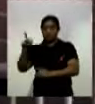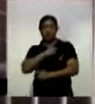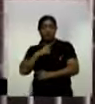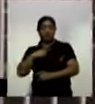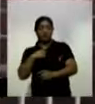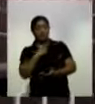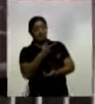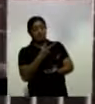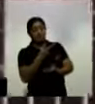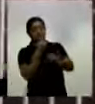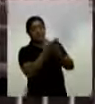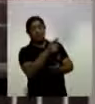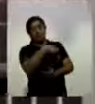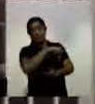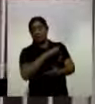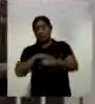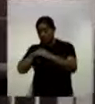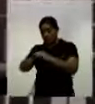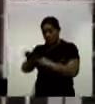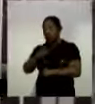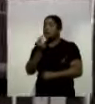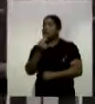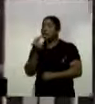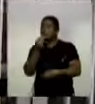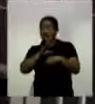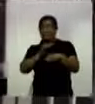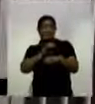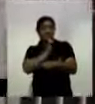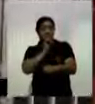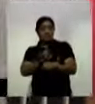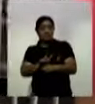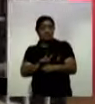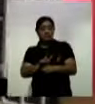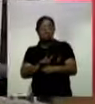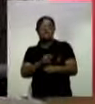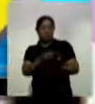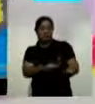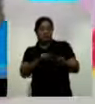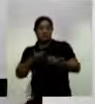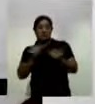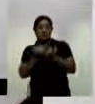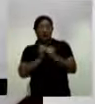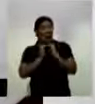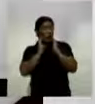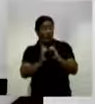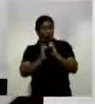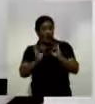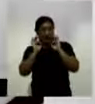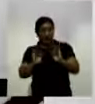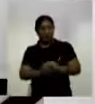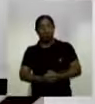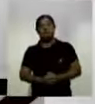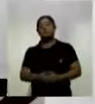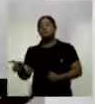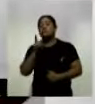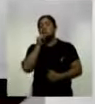el permiso correspondiente y contar con un dictamen de protección civil, así como con medidas de seguridad. La intervención y reacción de los oficiales de la Policía